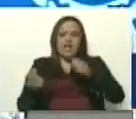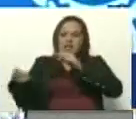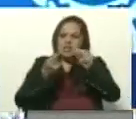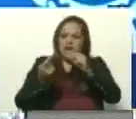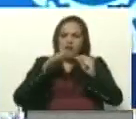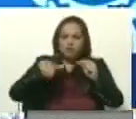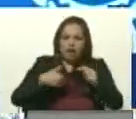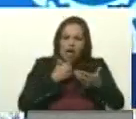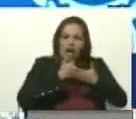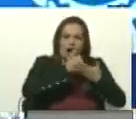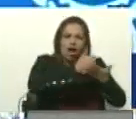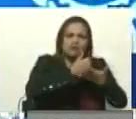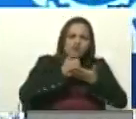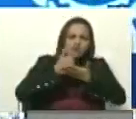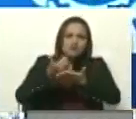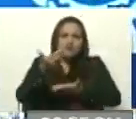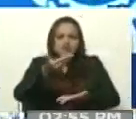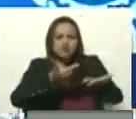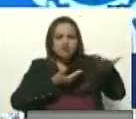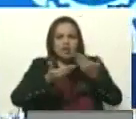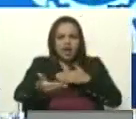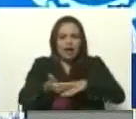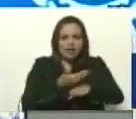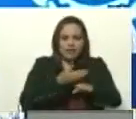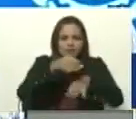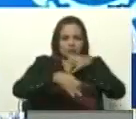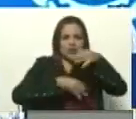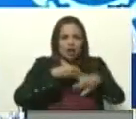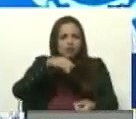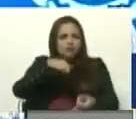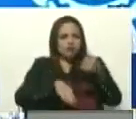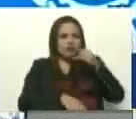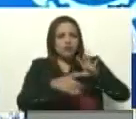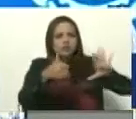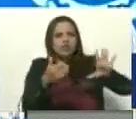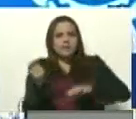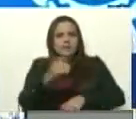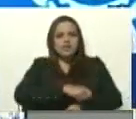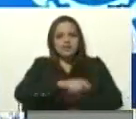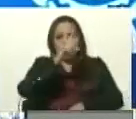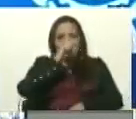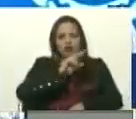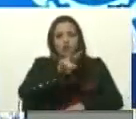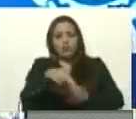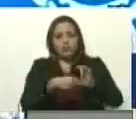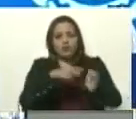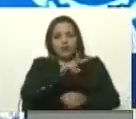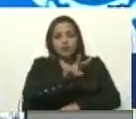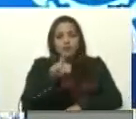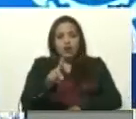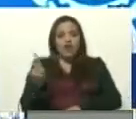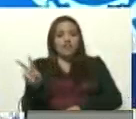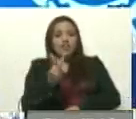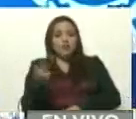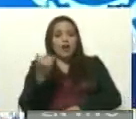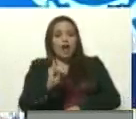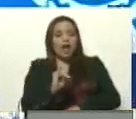puede ayudar. Como ustedes bien saben, en el último semestre del año 2021, Venezuela